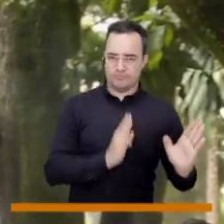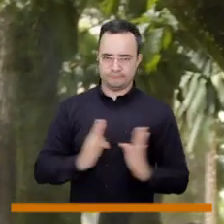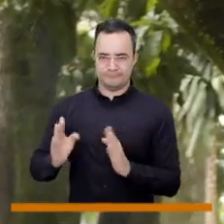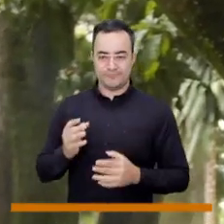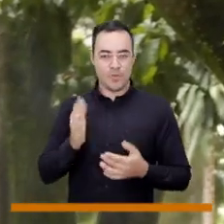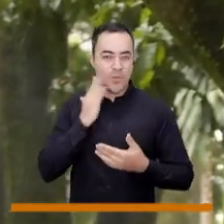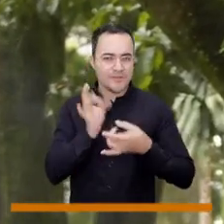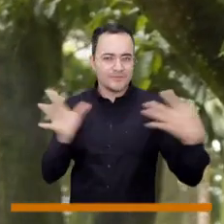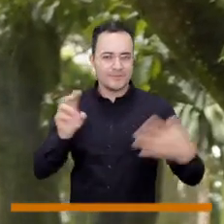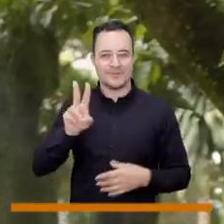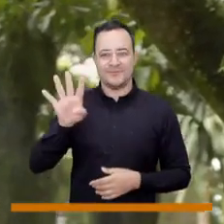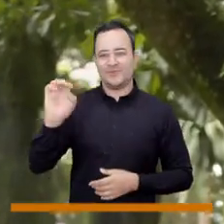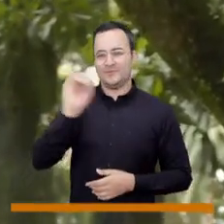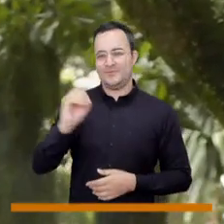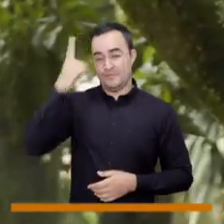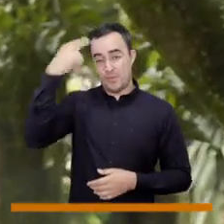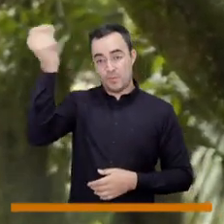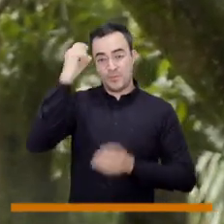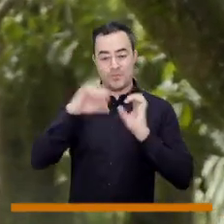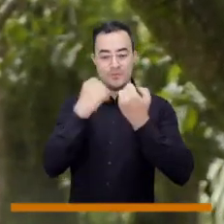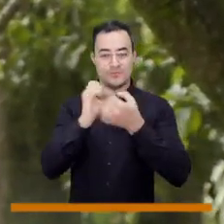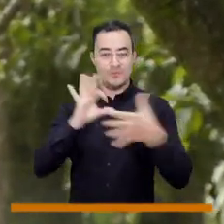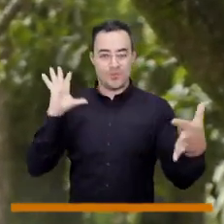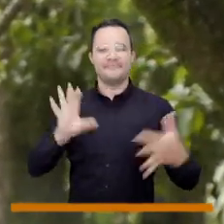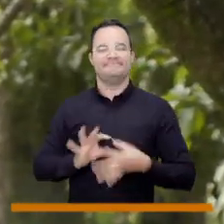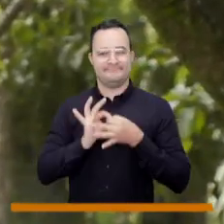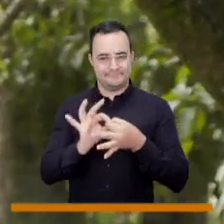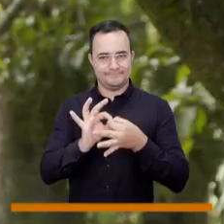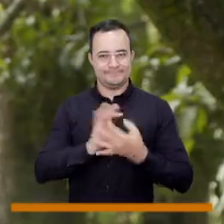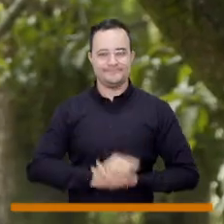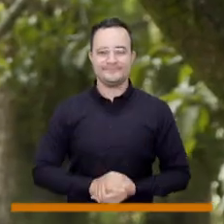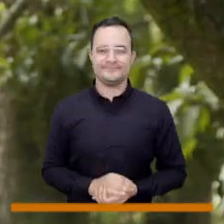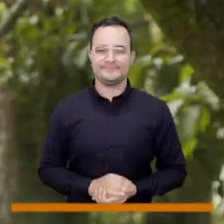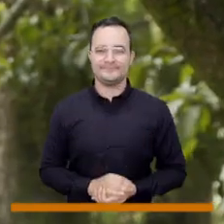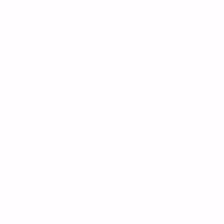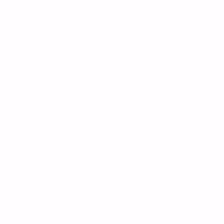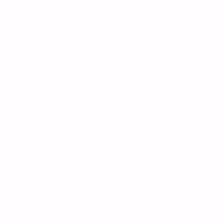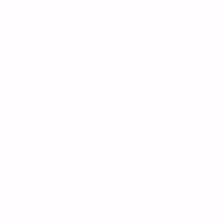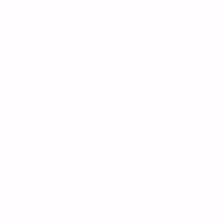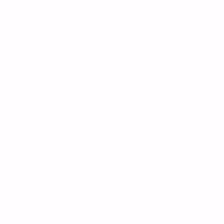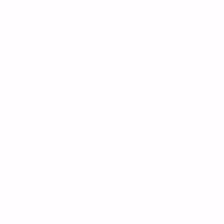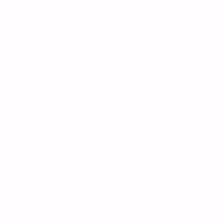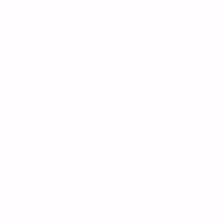orden este 29 de octubre porque el consejo somos tú y